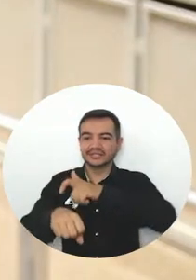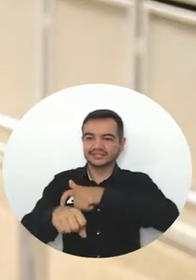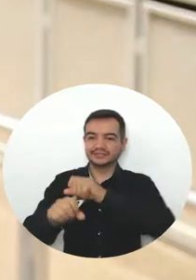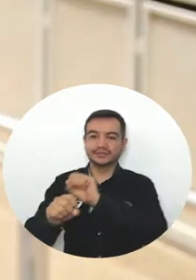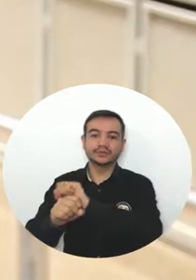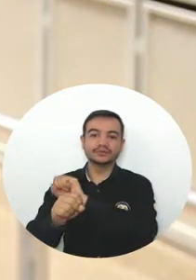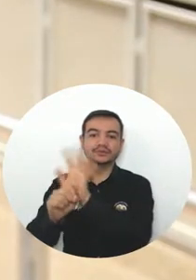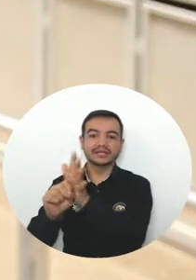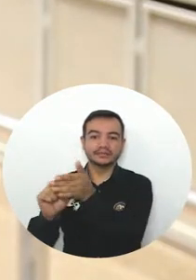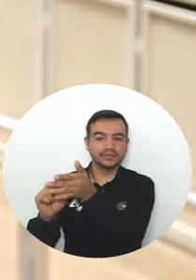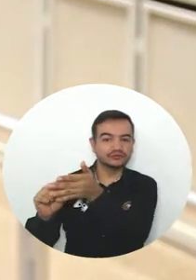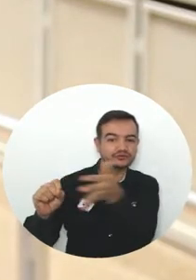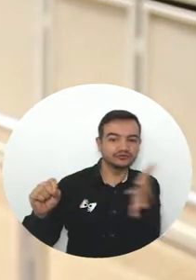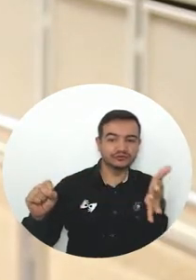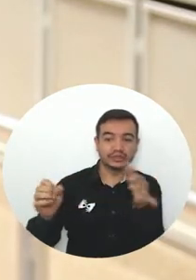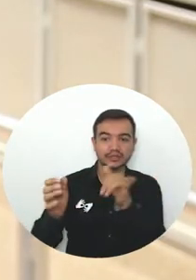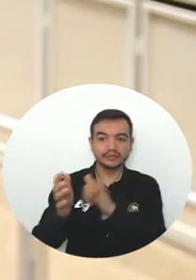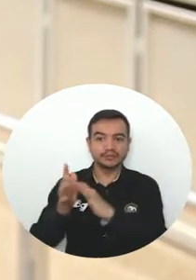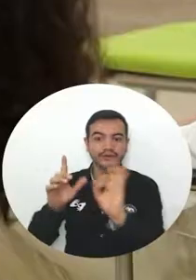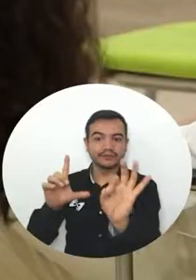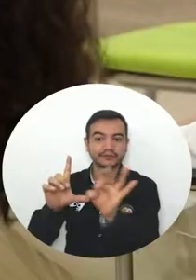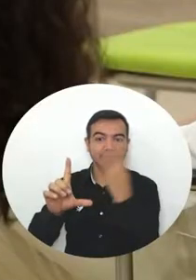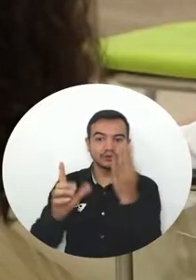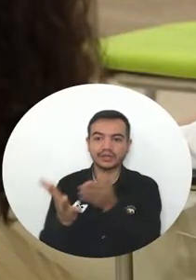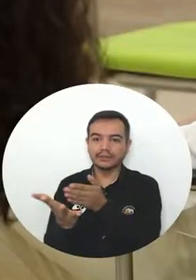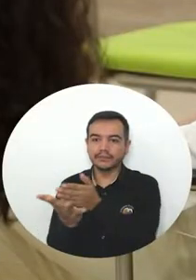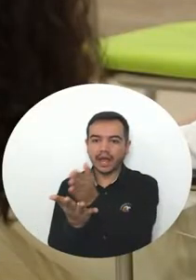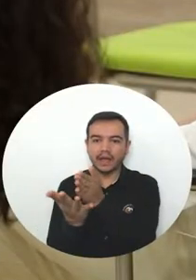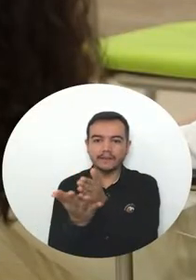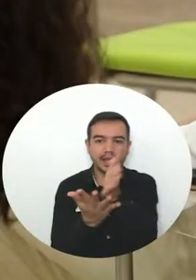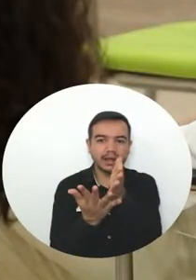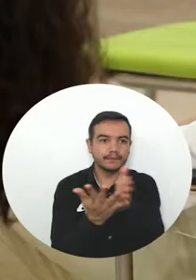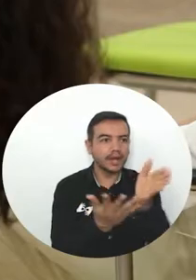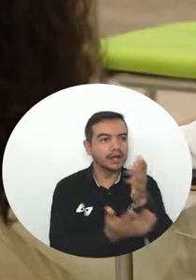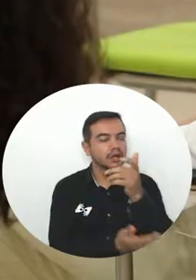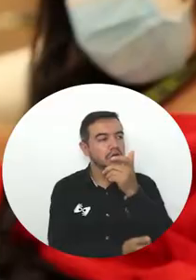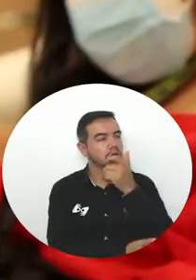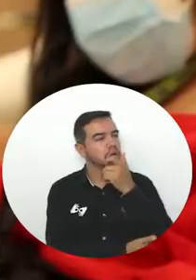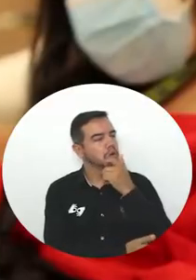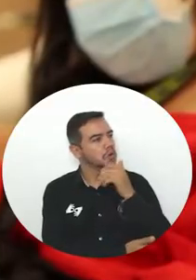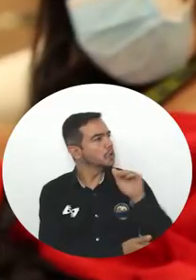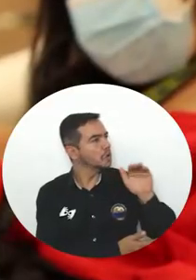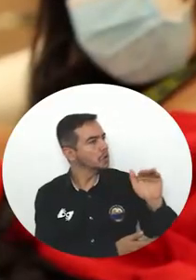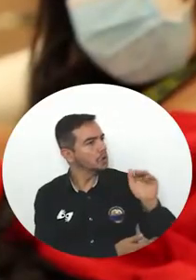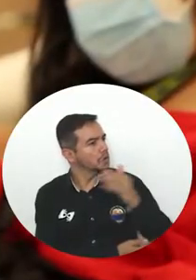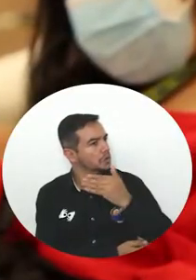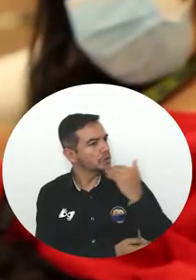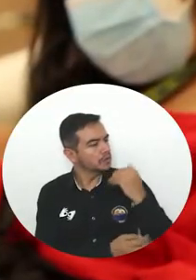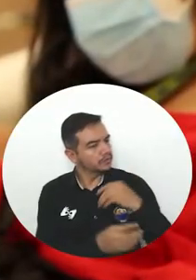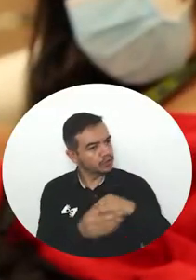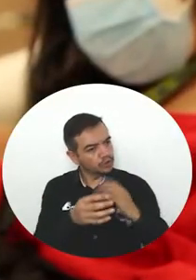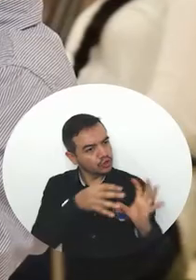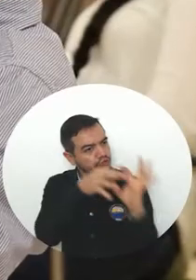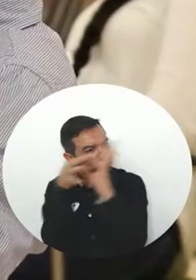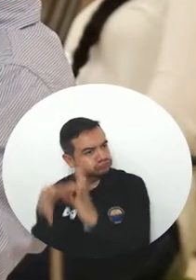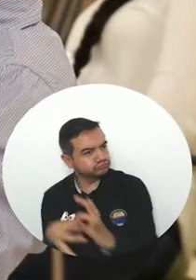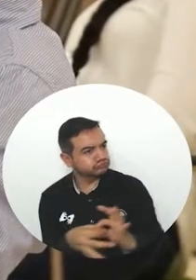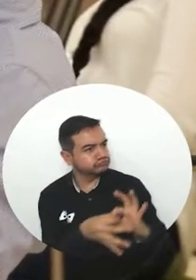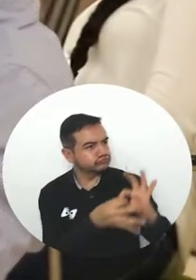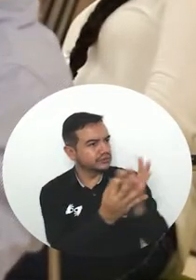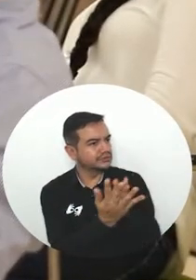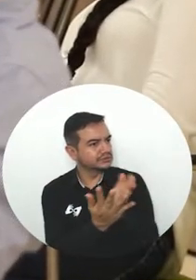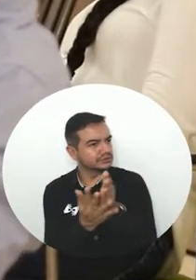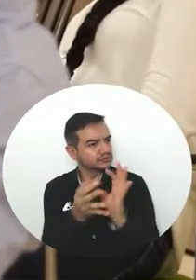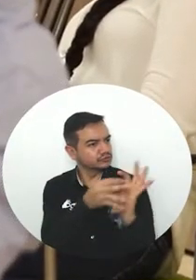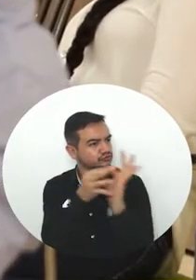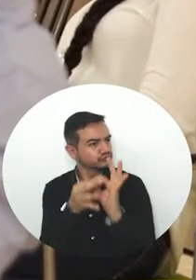la virtualización de cada programa y en la medida que se fueron virtualizando se concibió la idea de unir todos los programas en una sola plataforma con